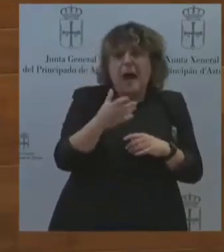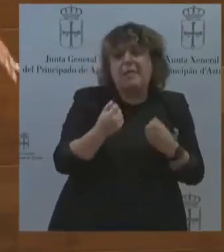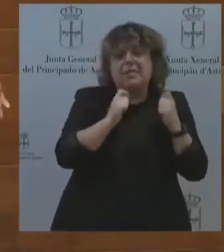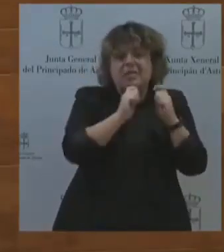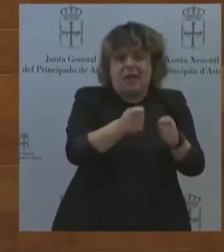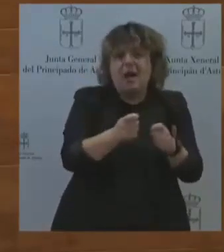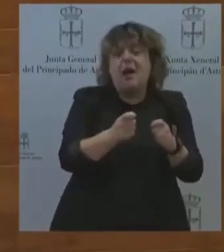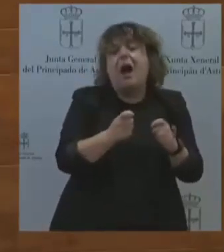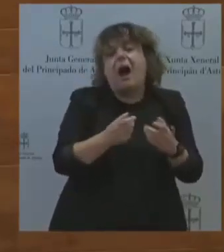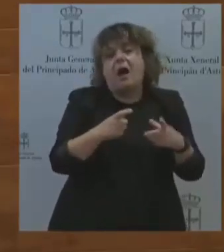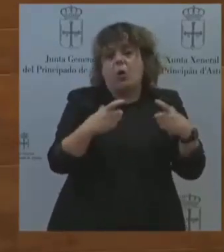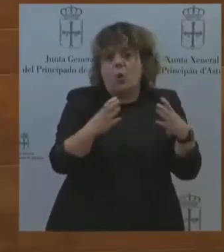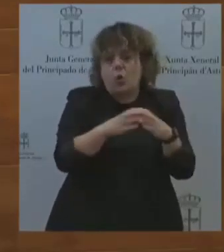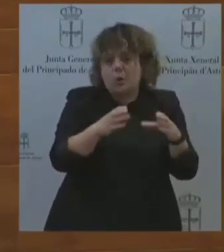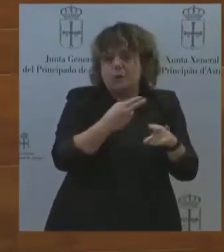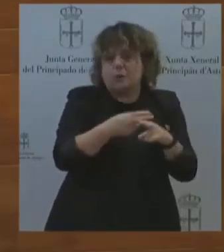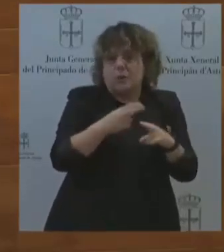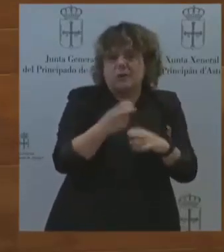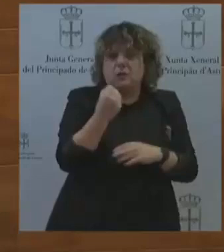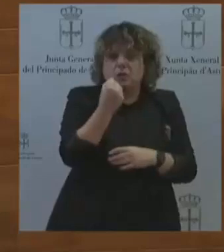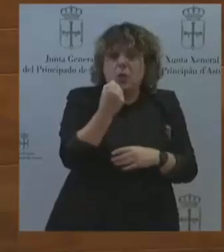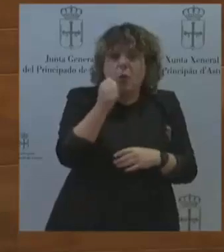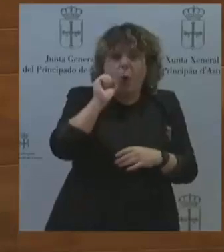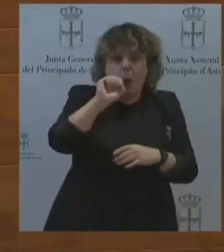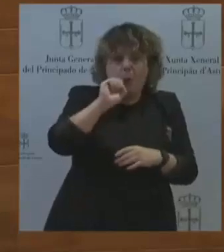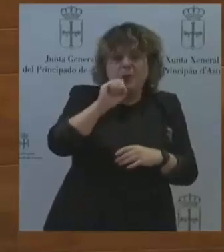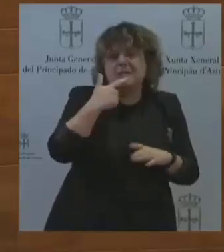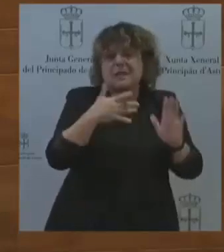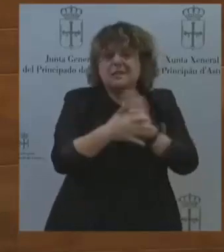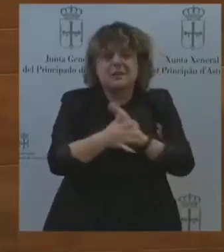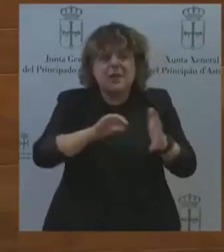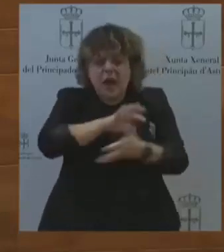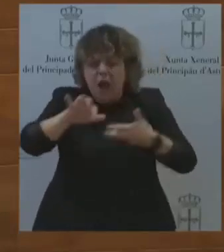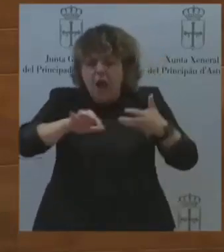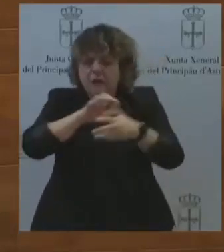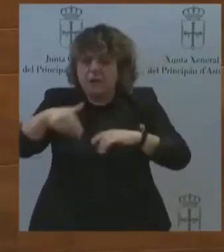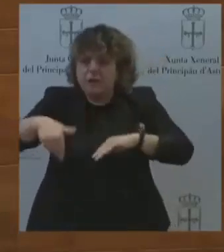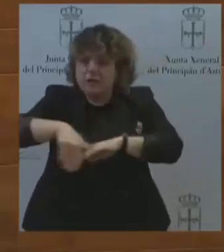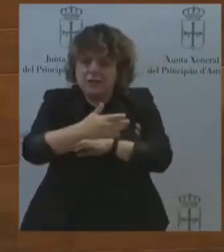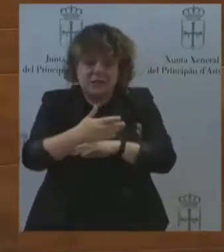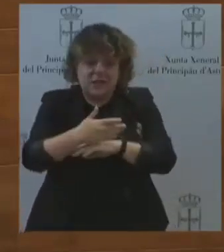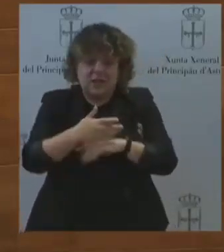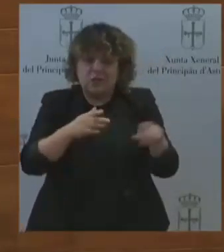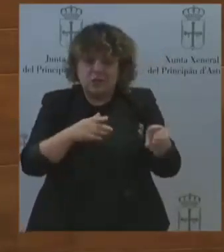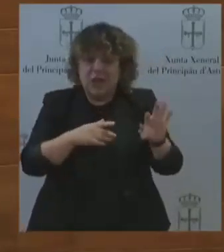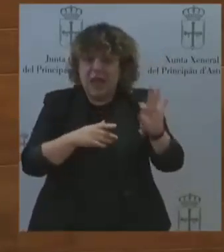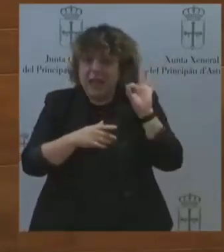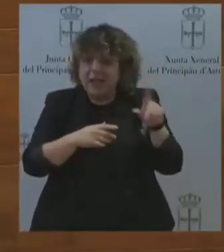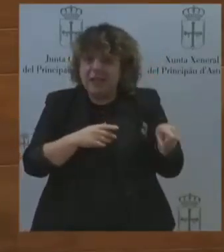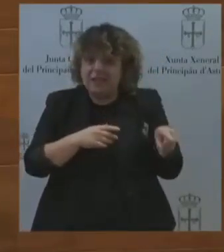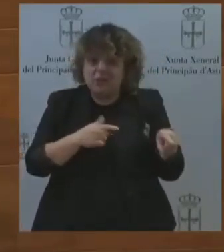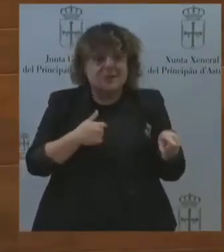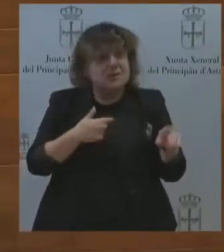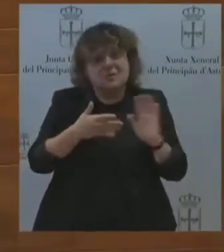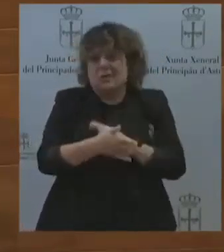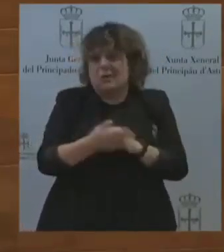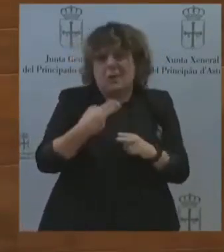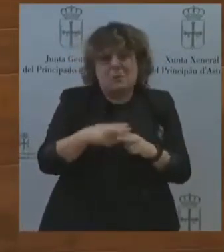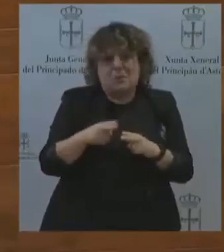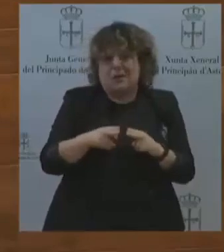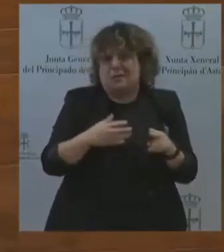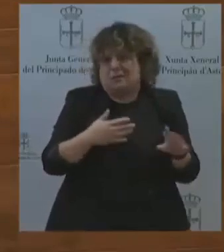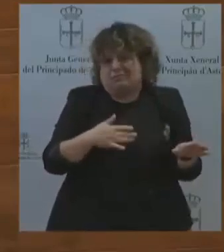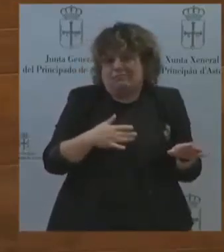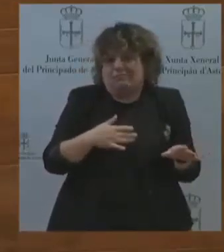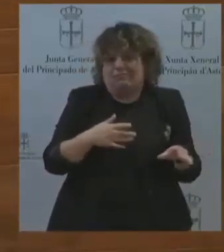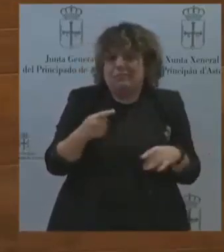verdaderos agitadores de las calles, le deja a usted en muy mal lugar como político, señor Barbón. Vox ya ha demostrado,